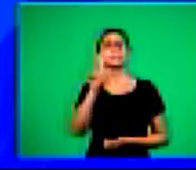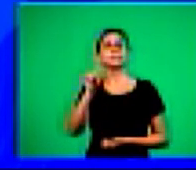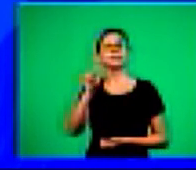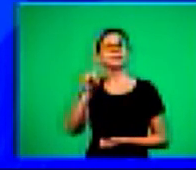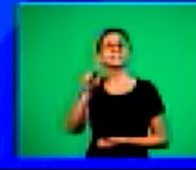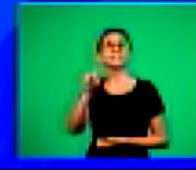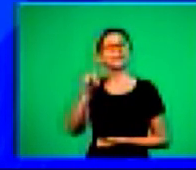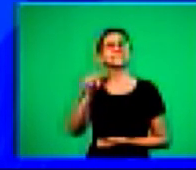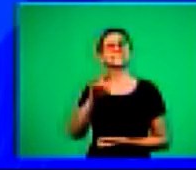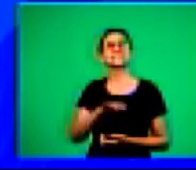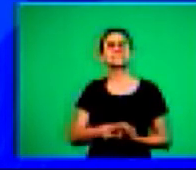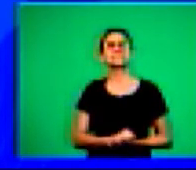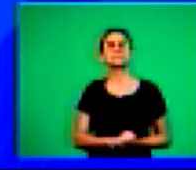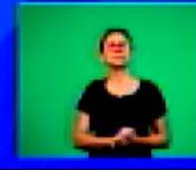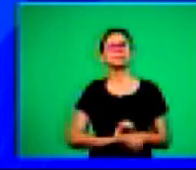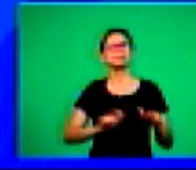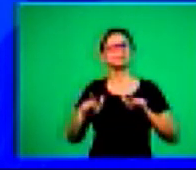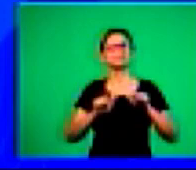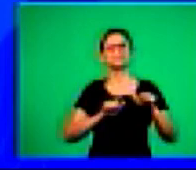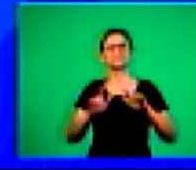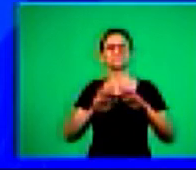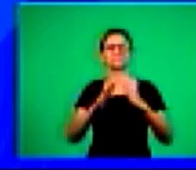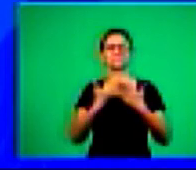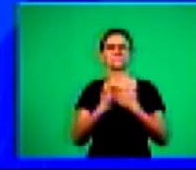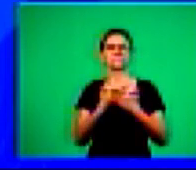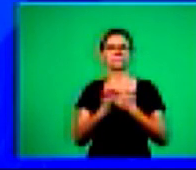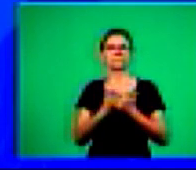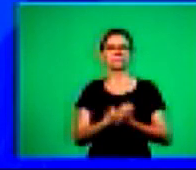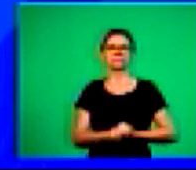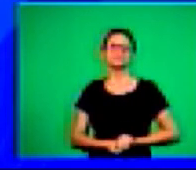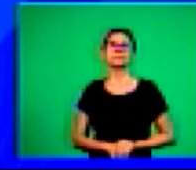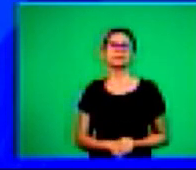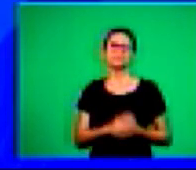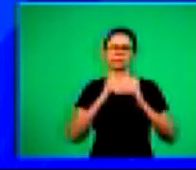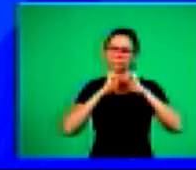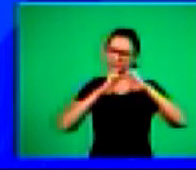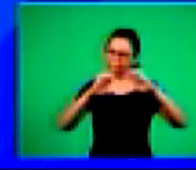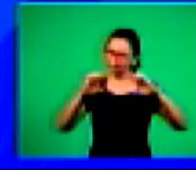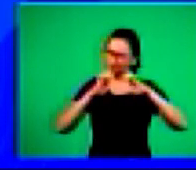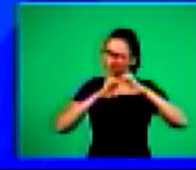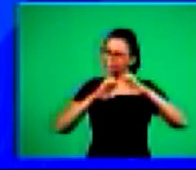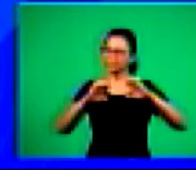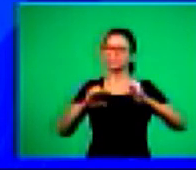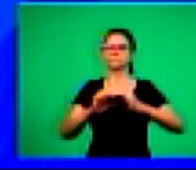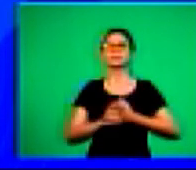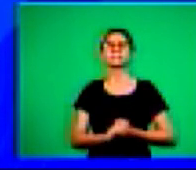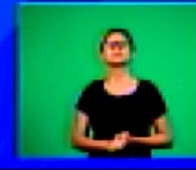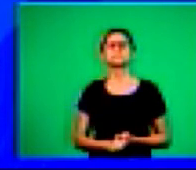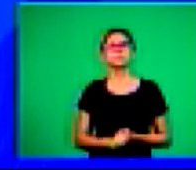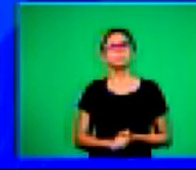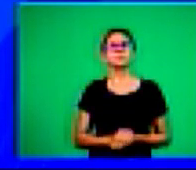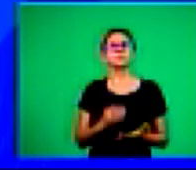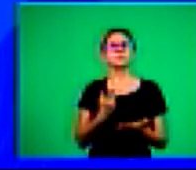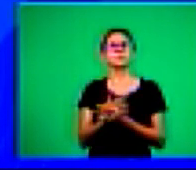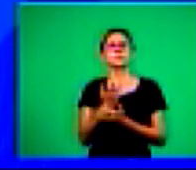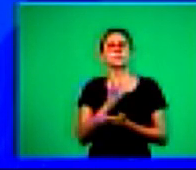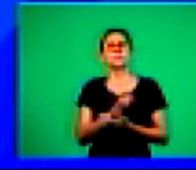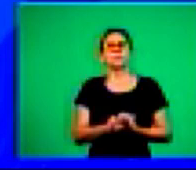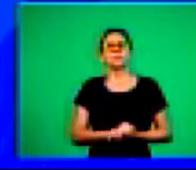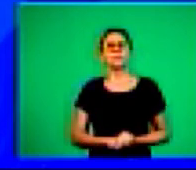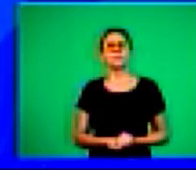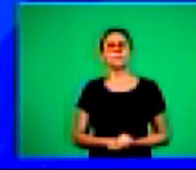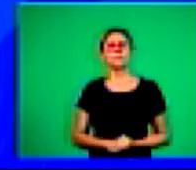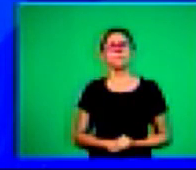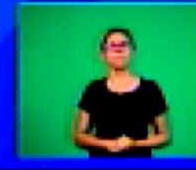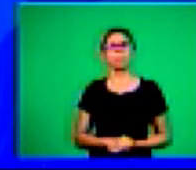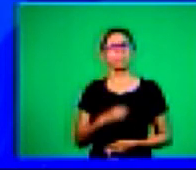trabajo en una escuela de aquella región de governador valadares y las evangelización es también se destacaron esta semana